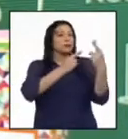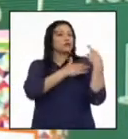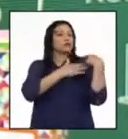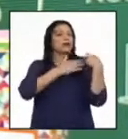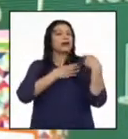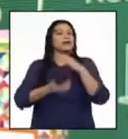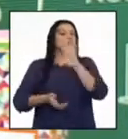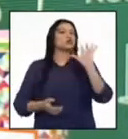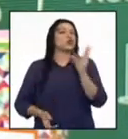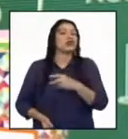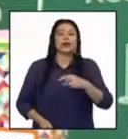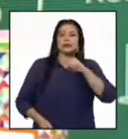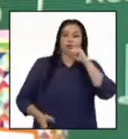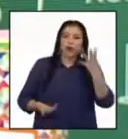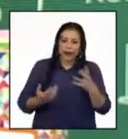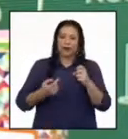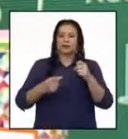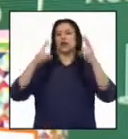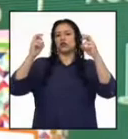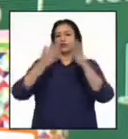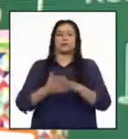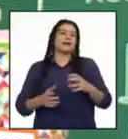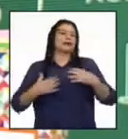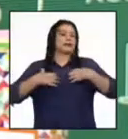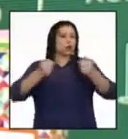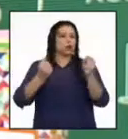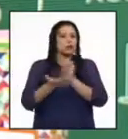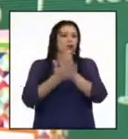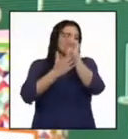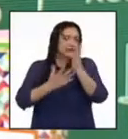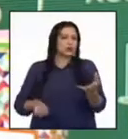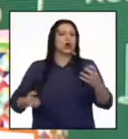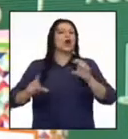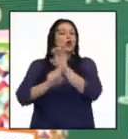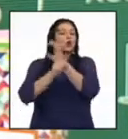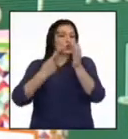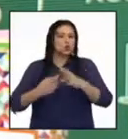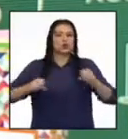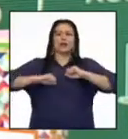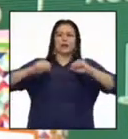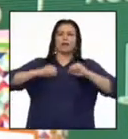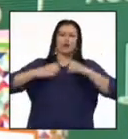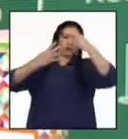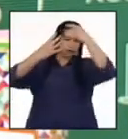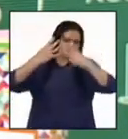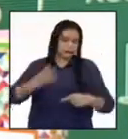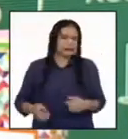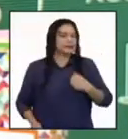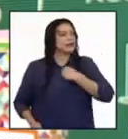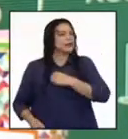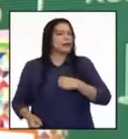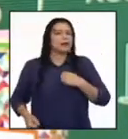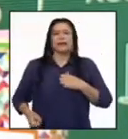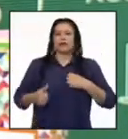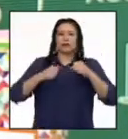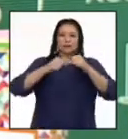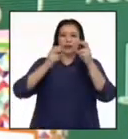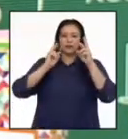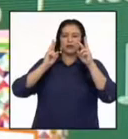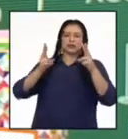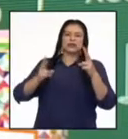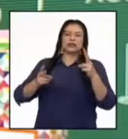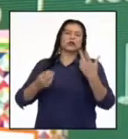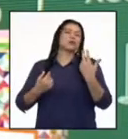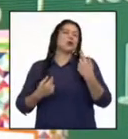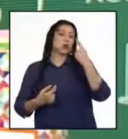todos los ámbitos como salud, educación, cultura, economía, deporte y muchos más. Lamentablemente seguimos oyendo sobre casos de violencia